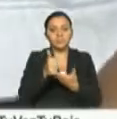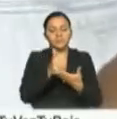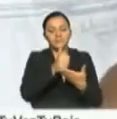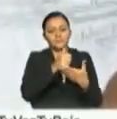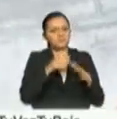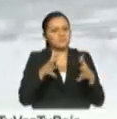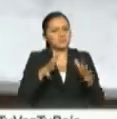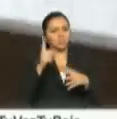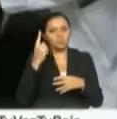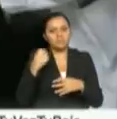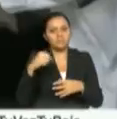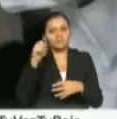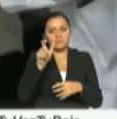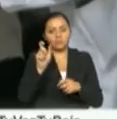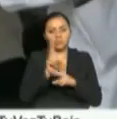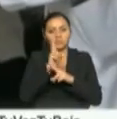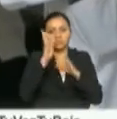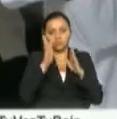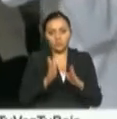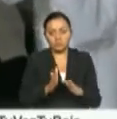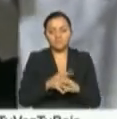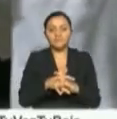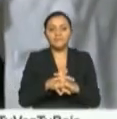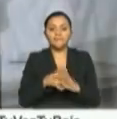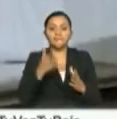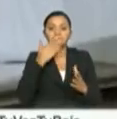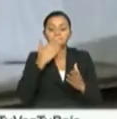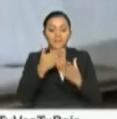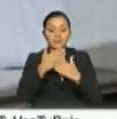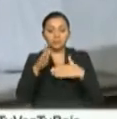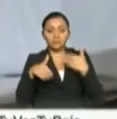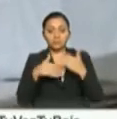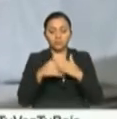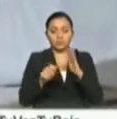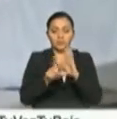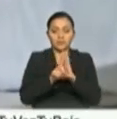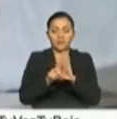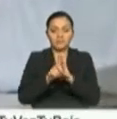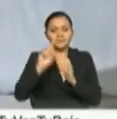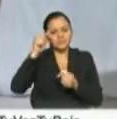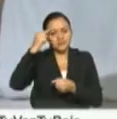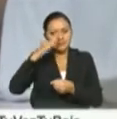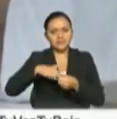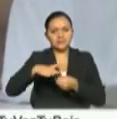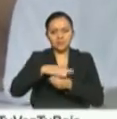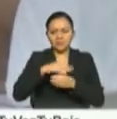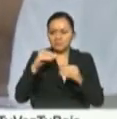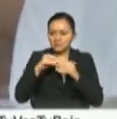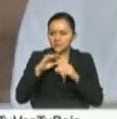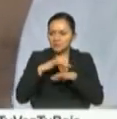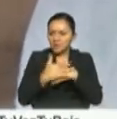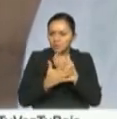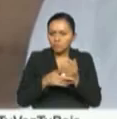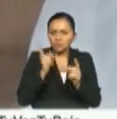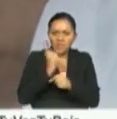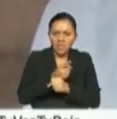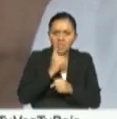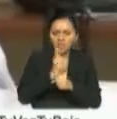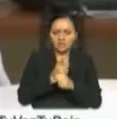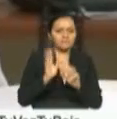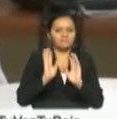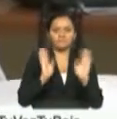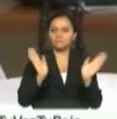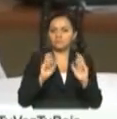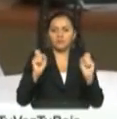cerca de 1 millón de usuarios. Pues gracias a este cuerpo legal, el Estado impedirá abusos y arbitrariedades por parte de las